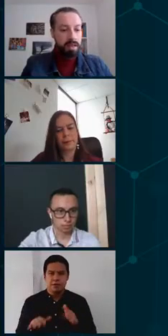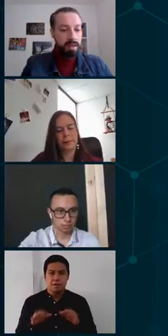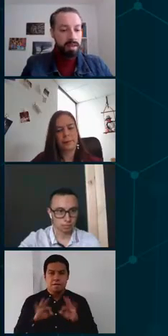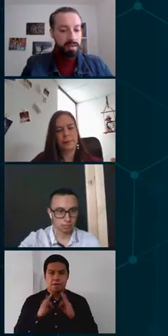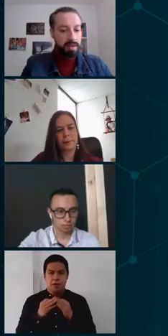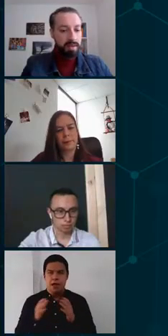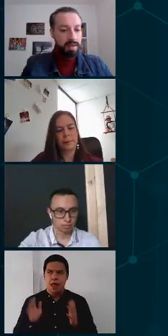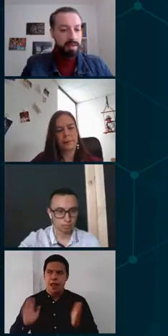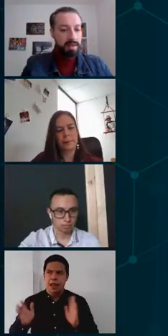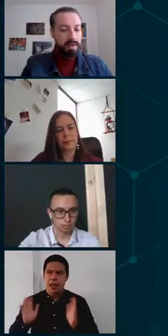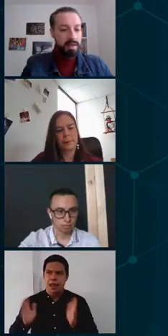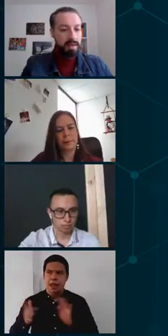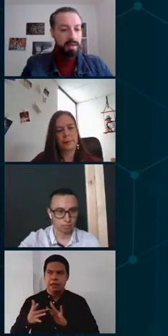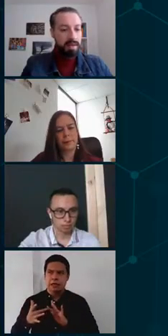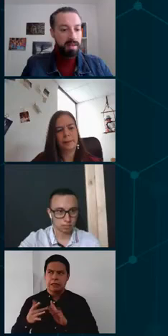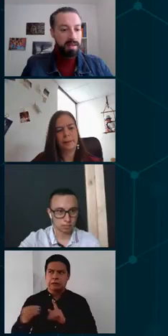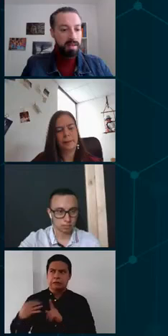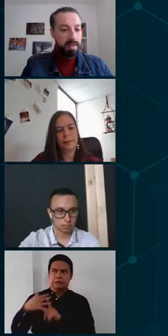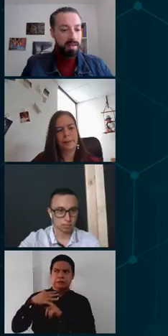familia?